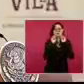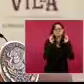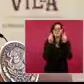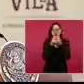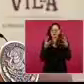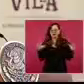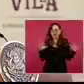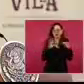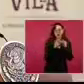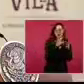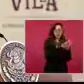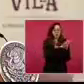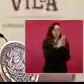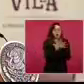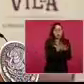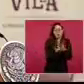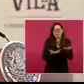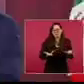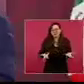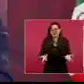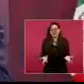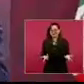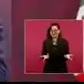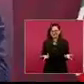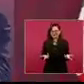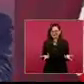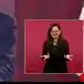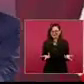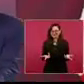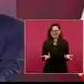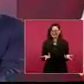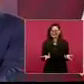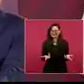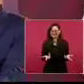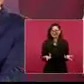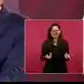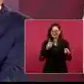Calderón. Entonces, cuando dicen